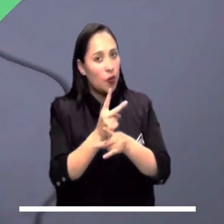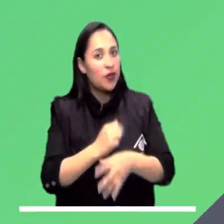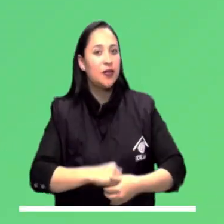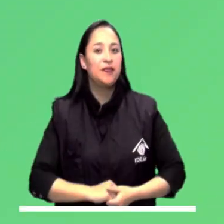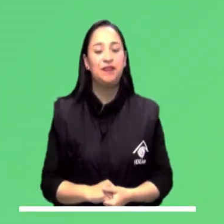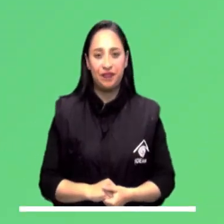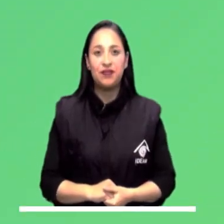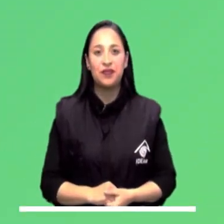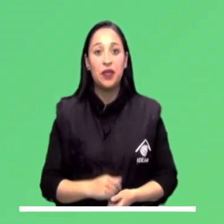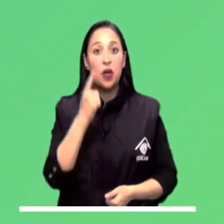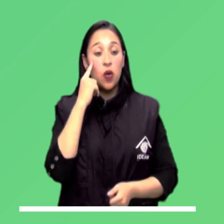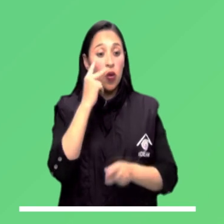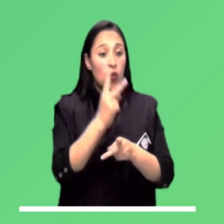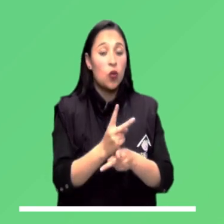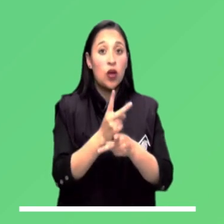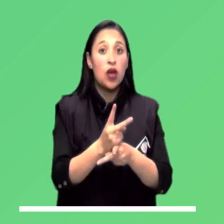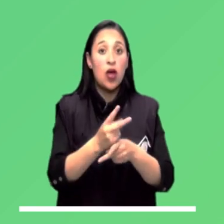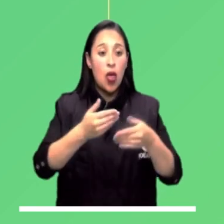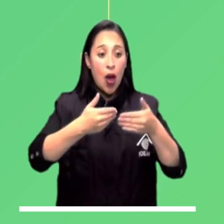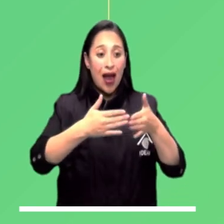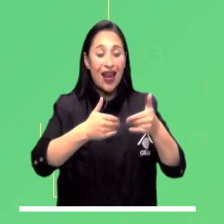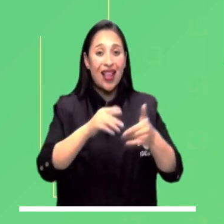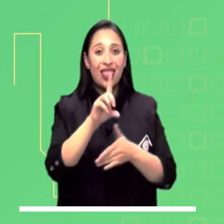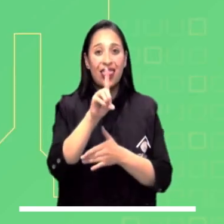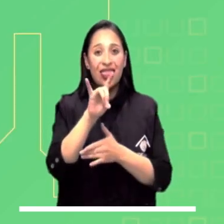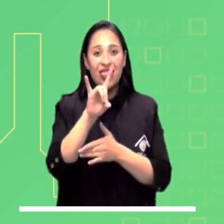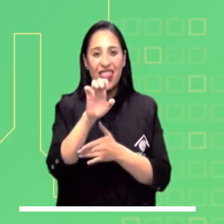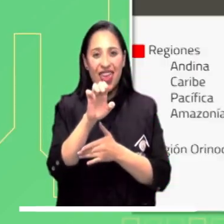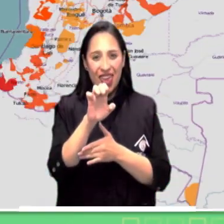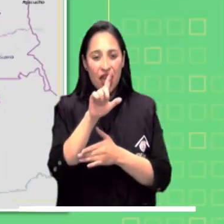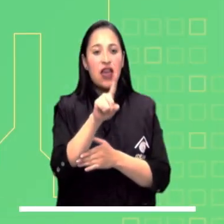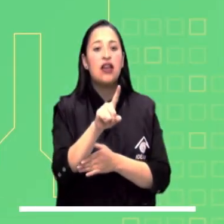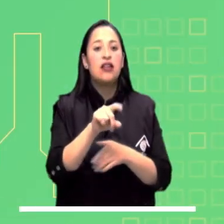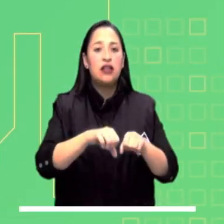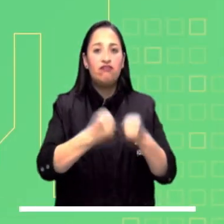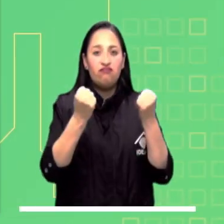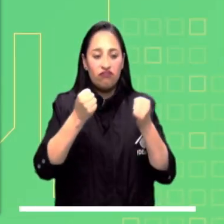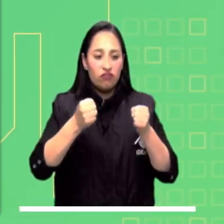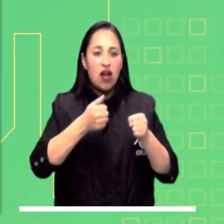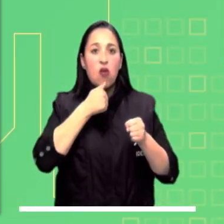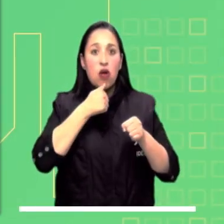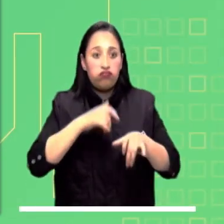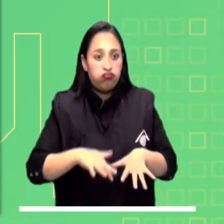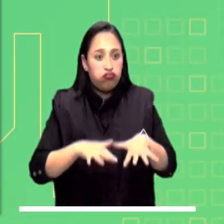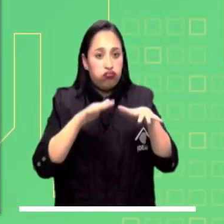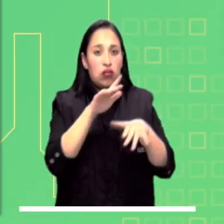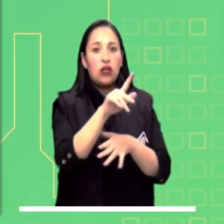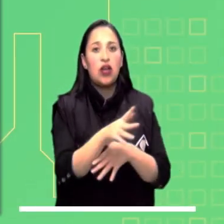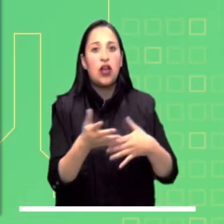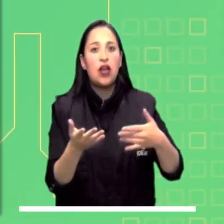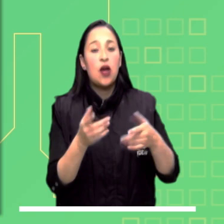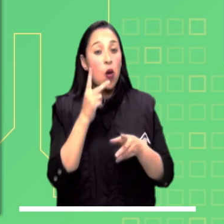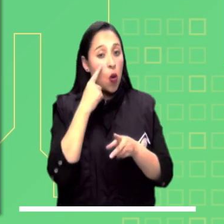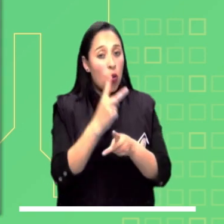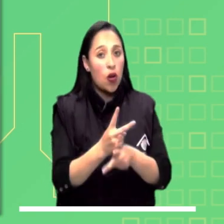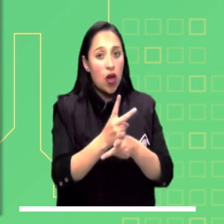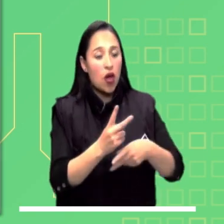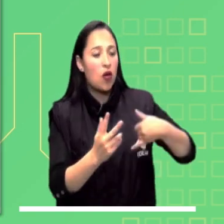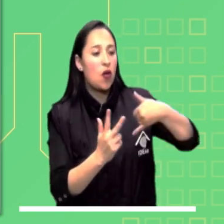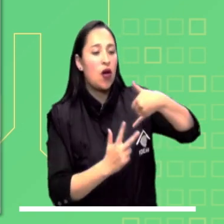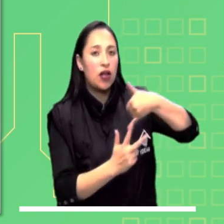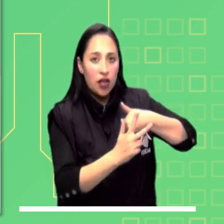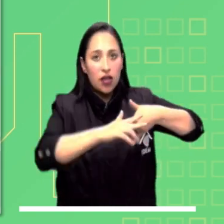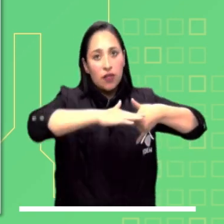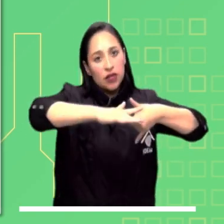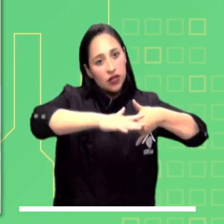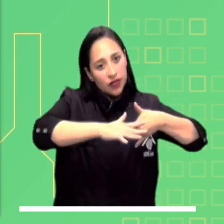atención a las principales alertas para hoy a nivel nacional. Continúan en alerta ante la ruptura del canal del dique por crecientes súbitas en varias corrientes de